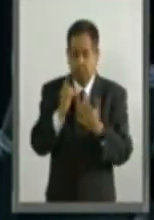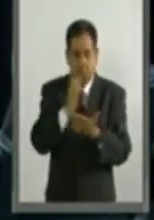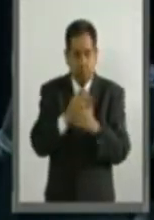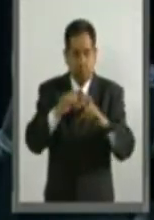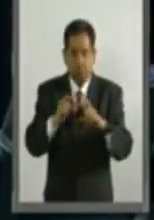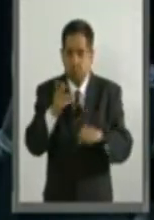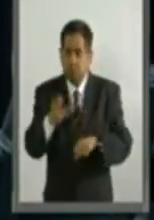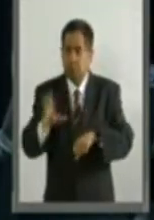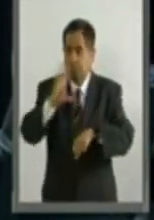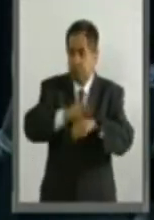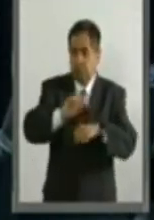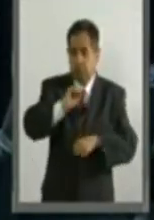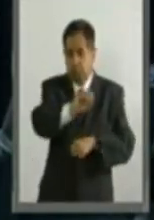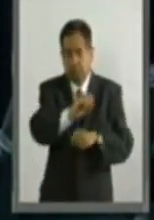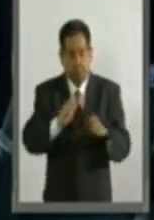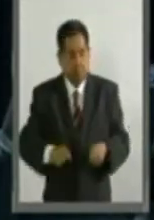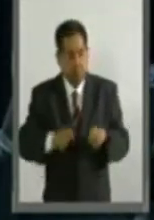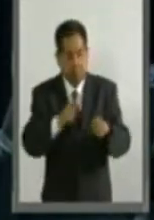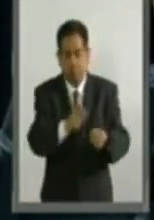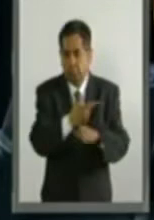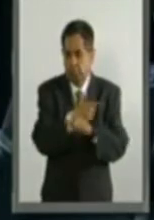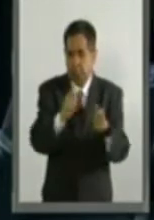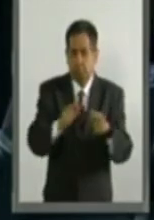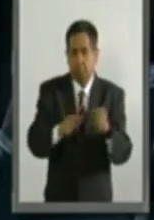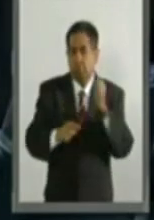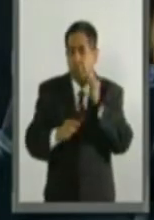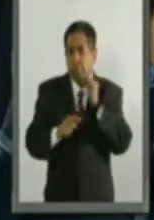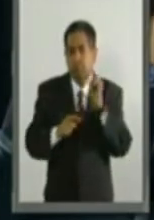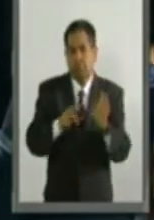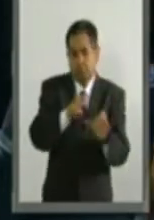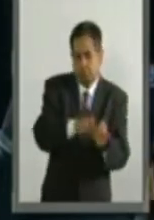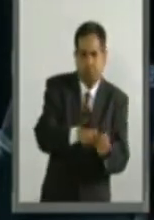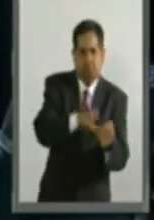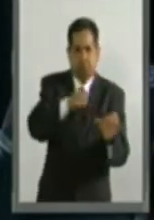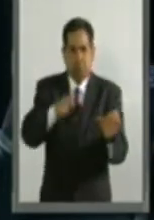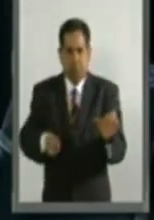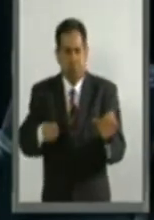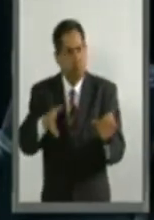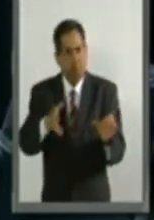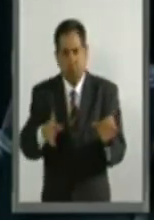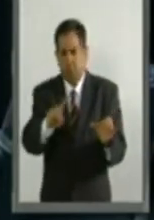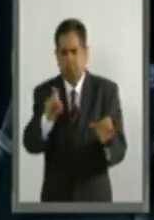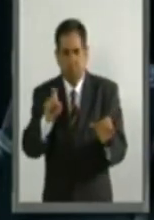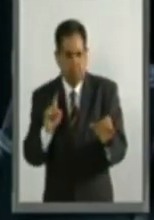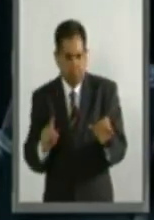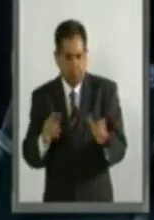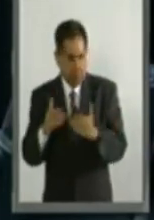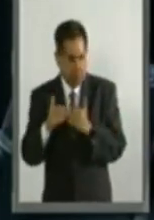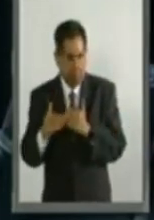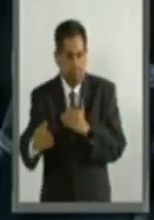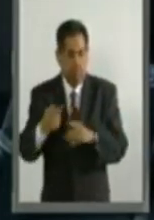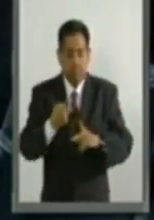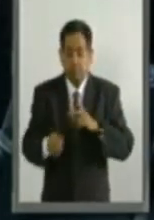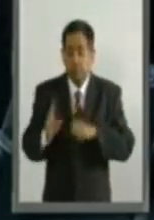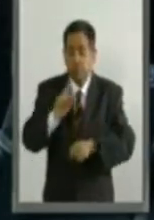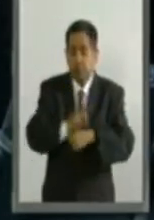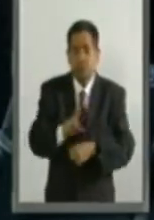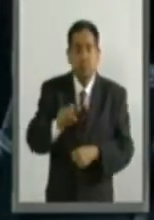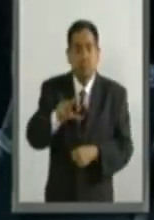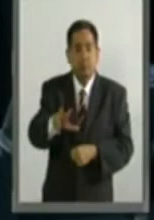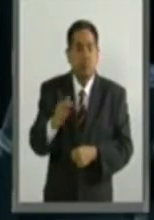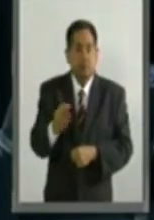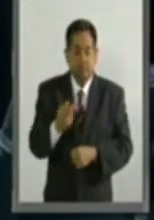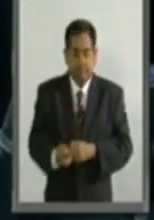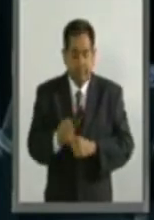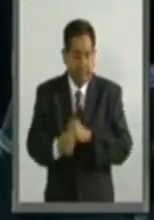se concede licencia a la senadora Margarita Flores Sánchez para separarse de sus funciones legislativas por tiempo indefinido a partir del 28